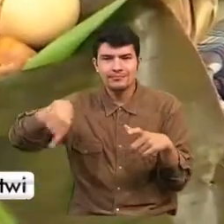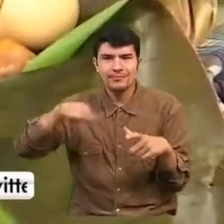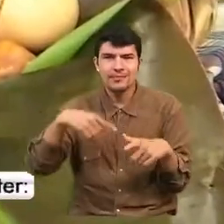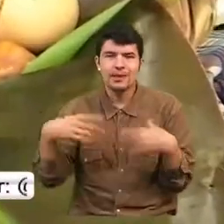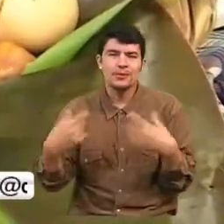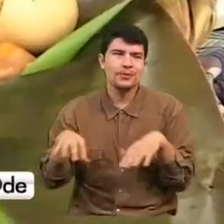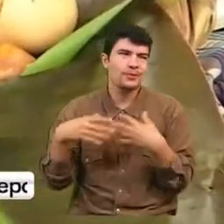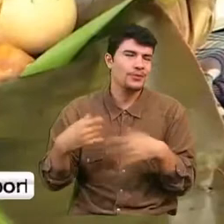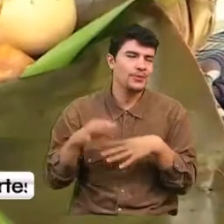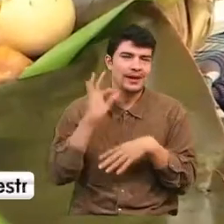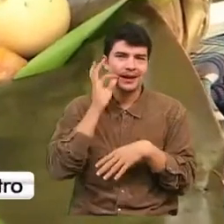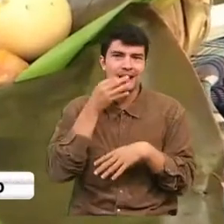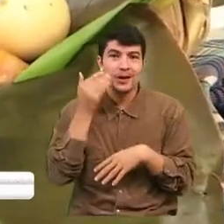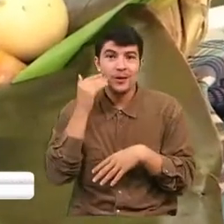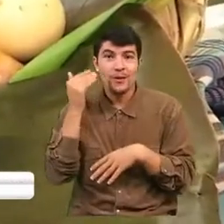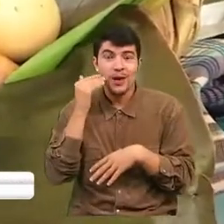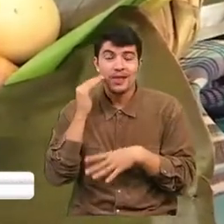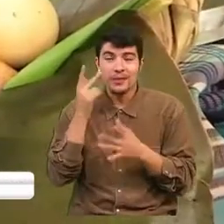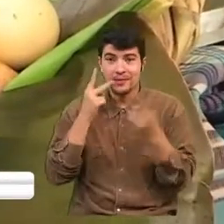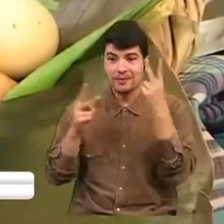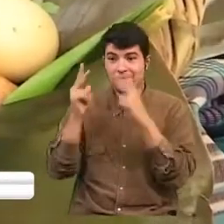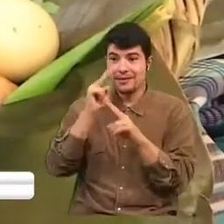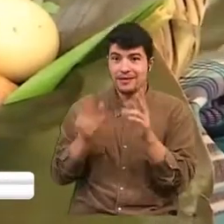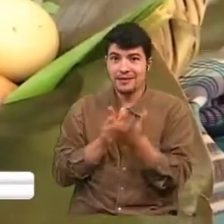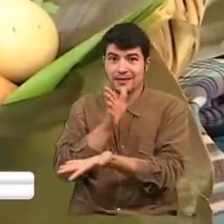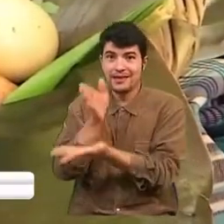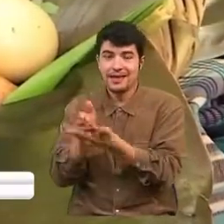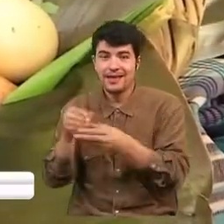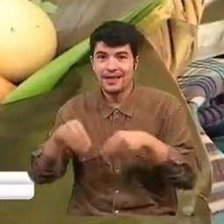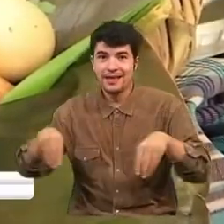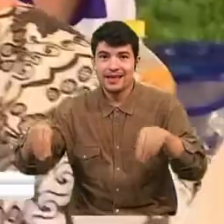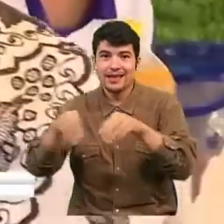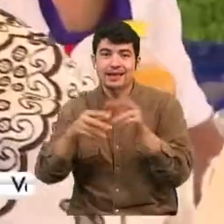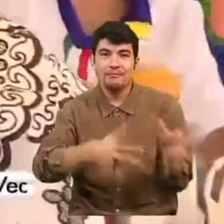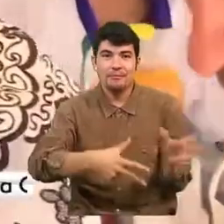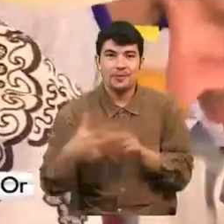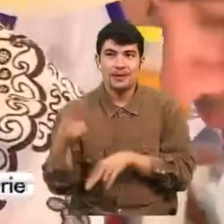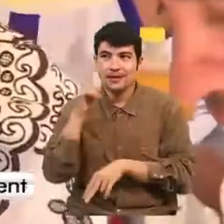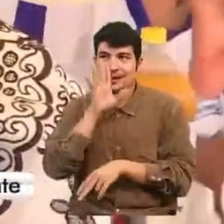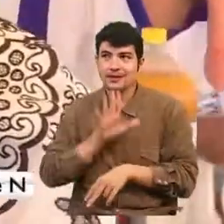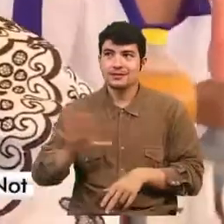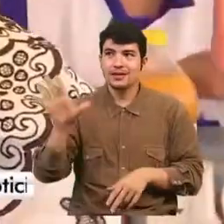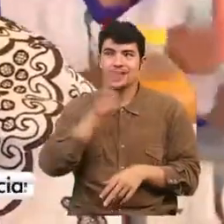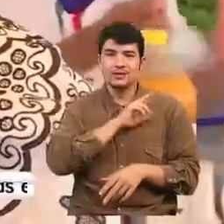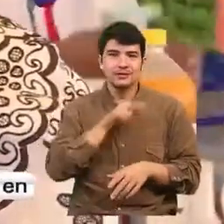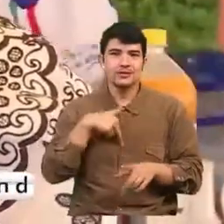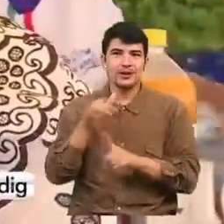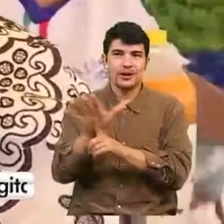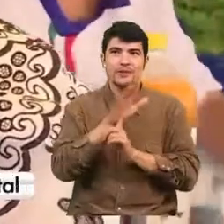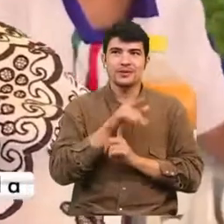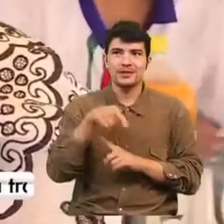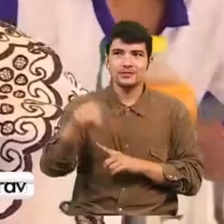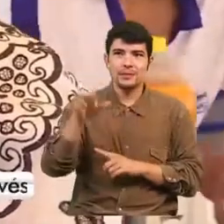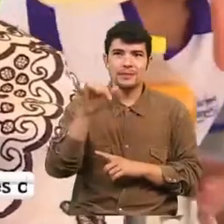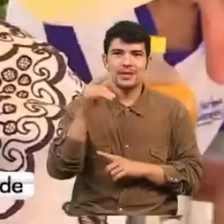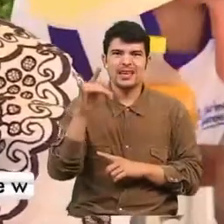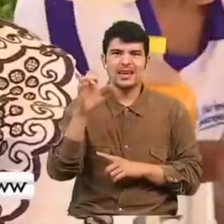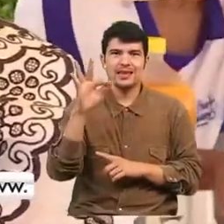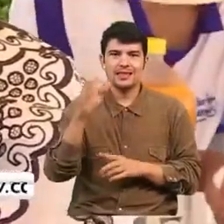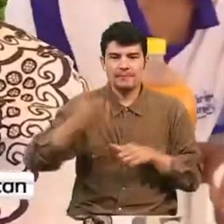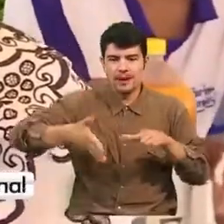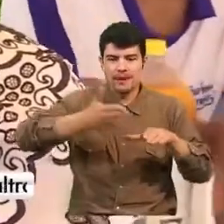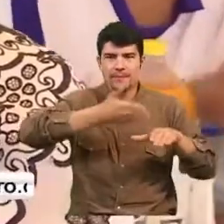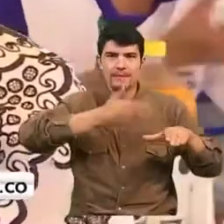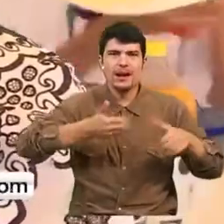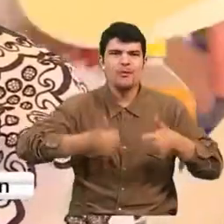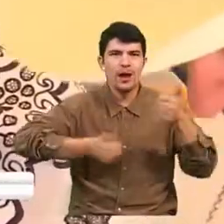son inconfundibles cuando se visita una tierra como Puente Nacional. Traemos el piquete típico de Vélez, que